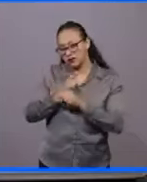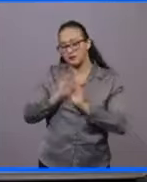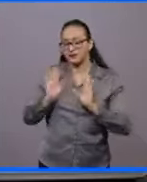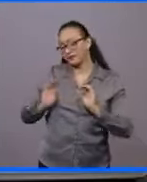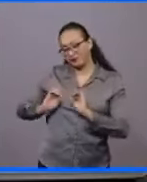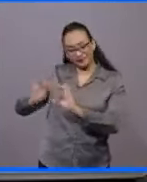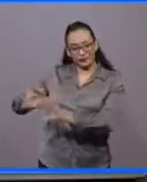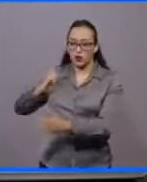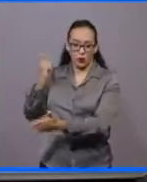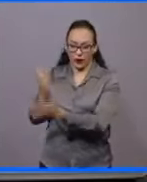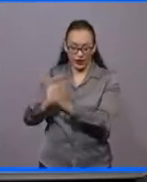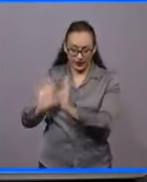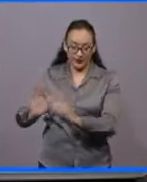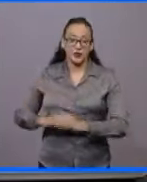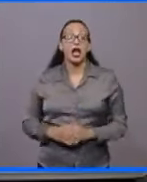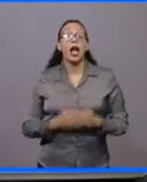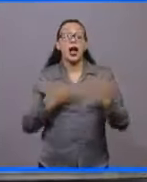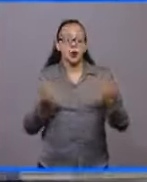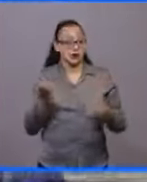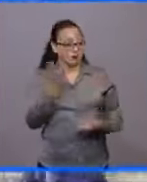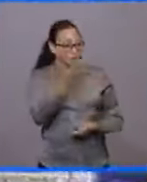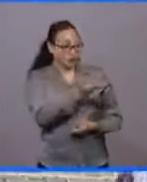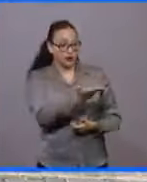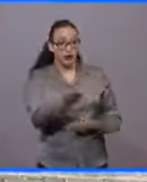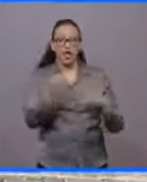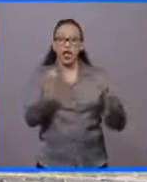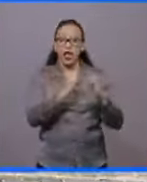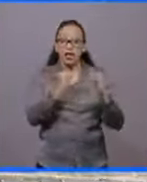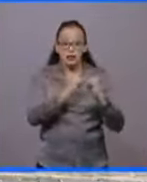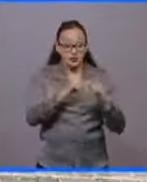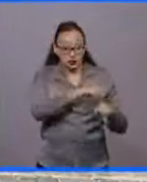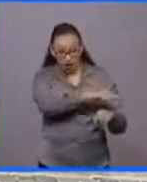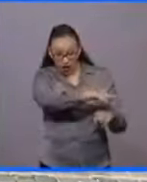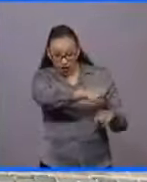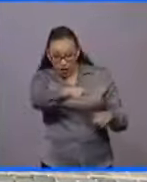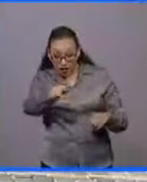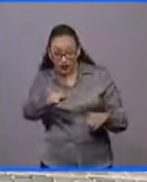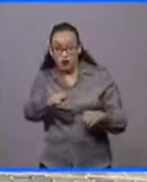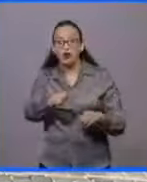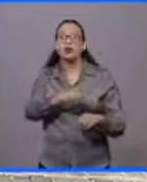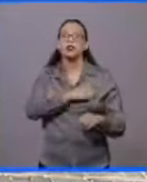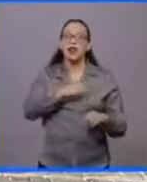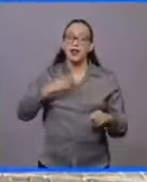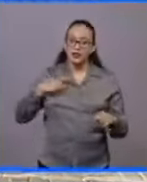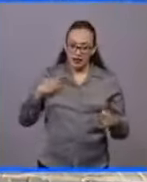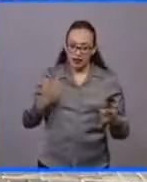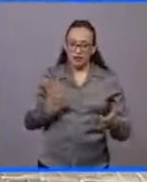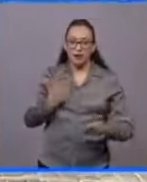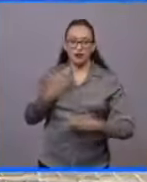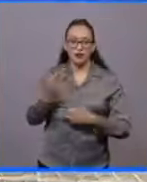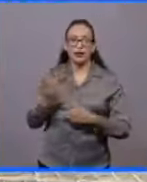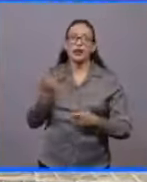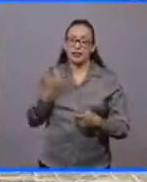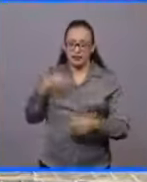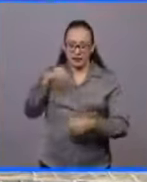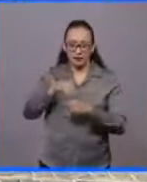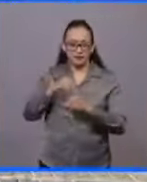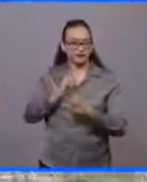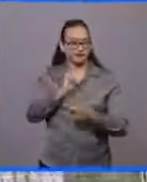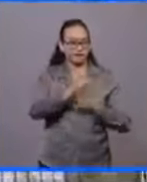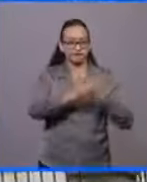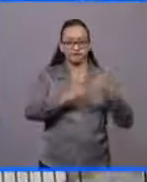Además, ordenó a las instituciones demandadas devolver a los beneficiarios el saldo acumulado en la cuenta